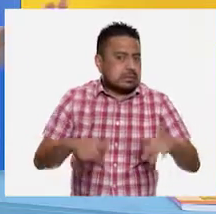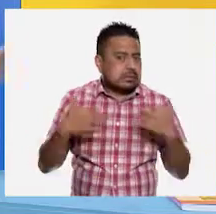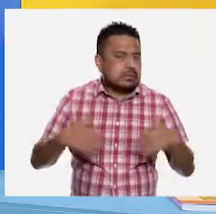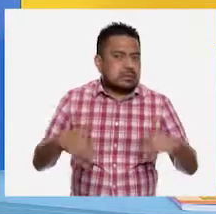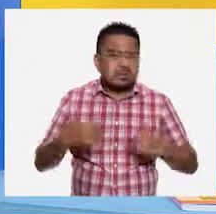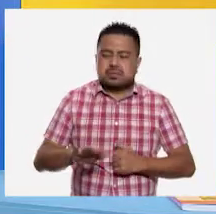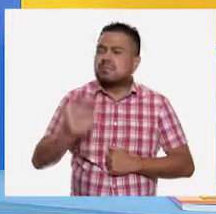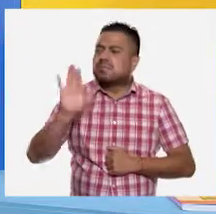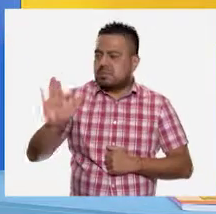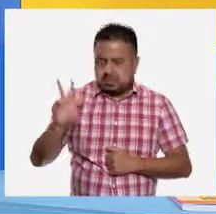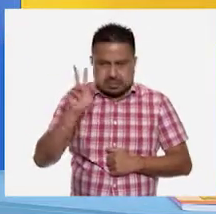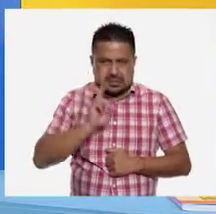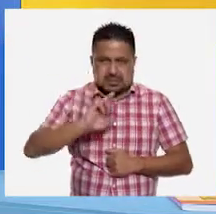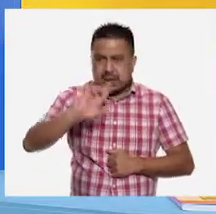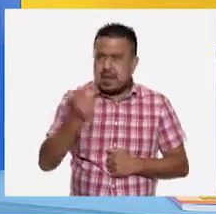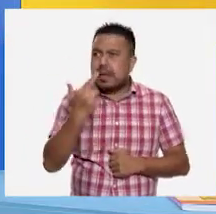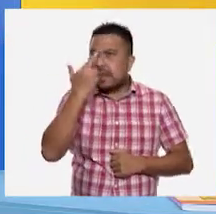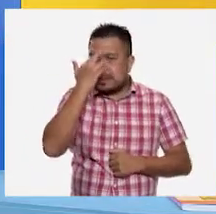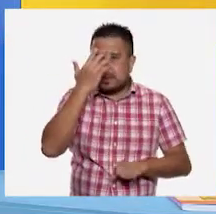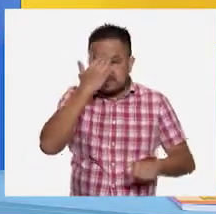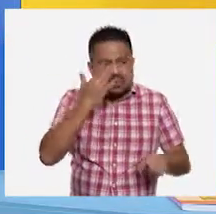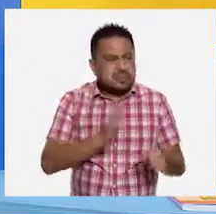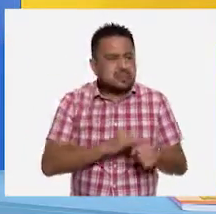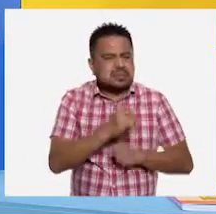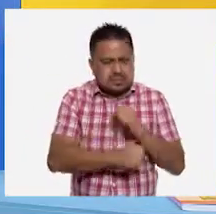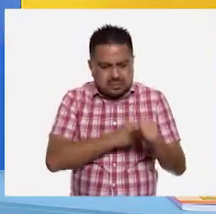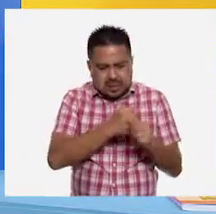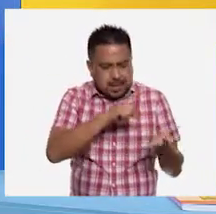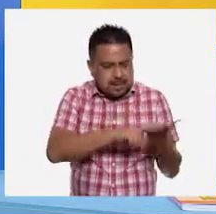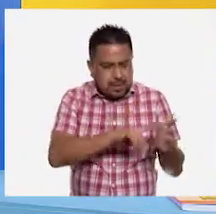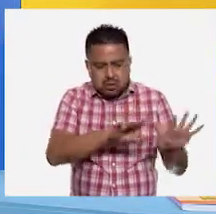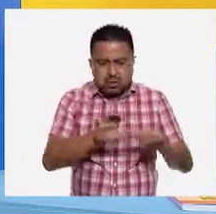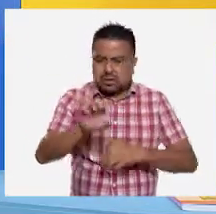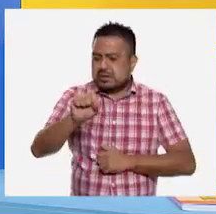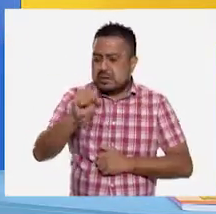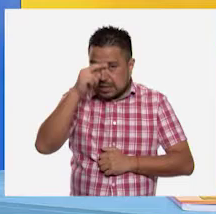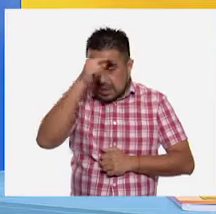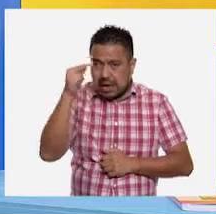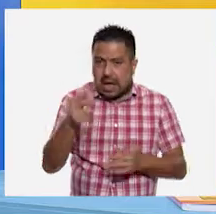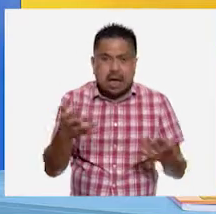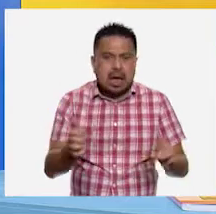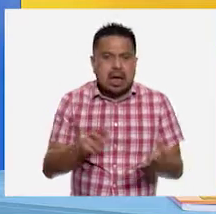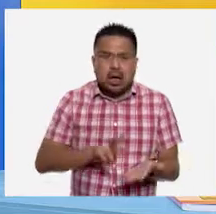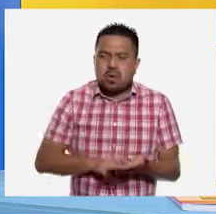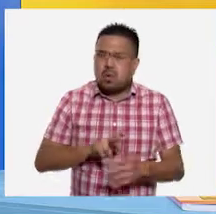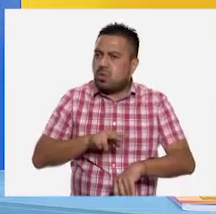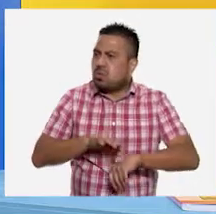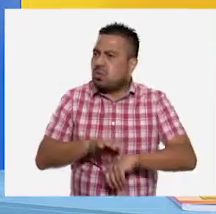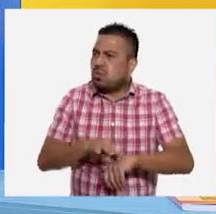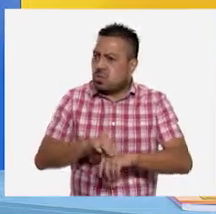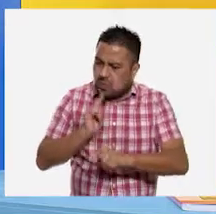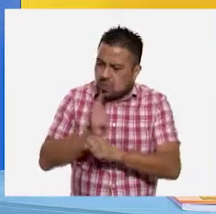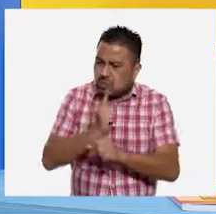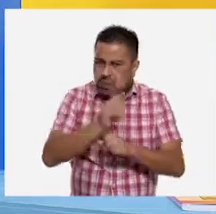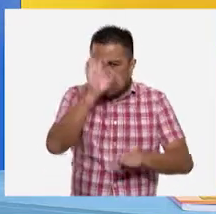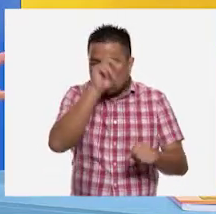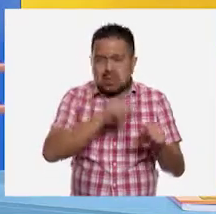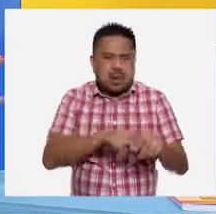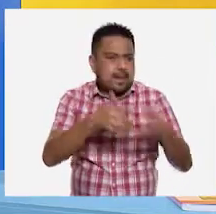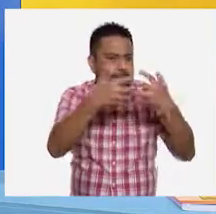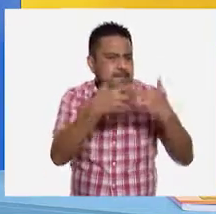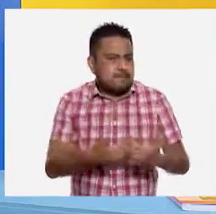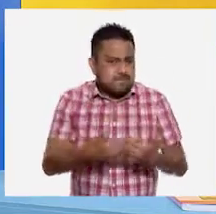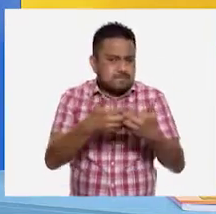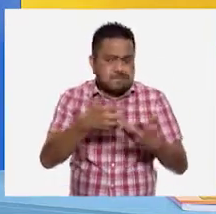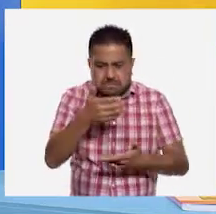ver, recordemos que para los años 60 en México ya eran evidentes los efectos culturales de la